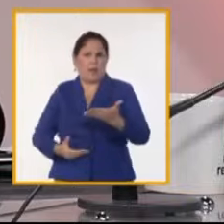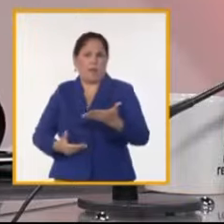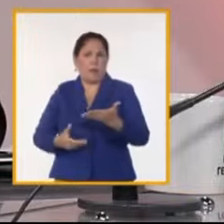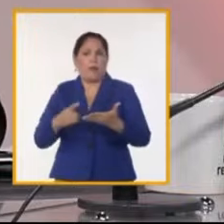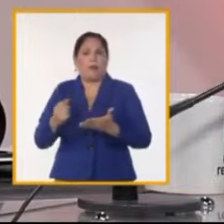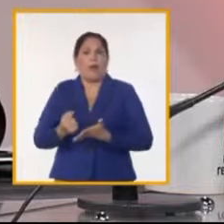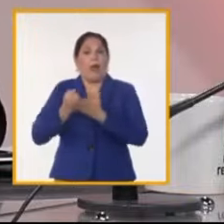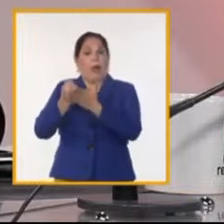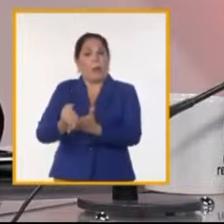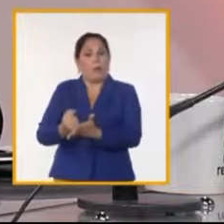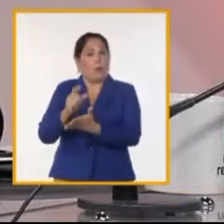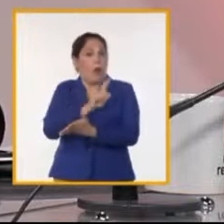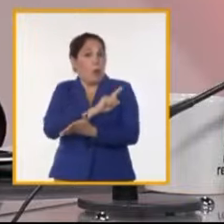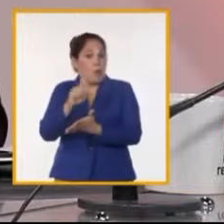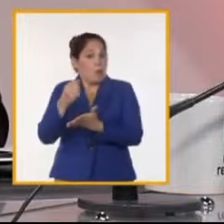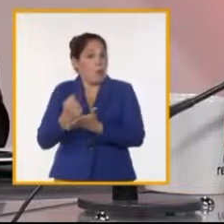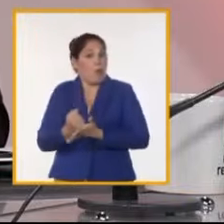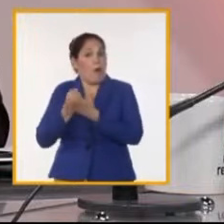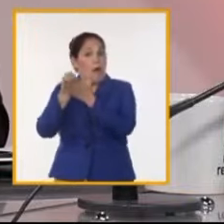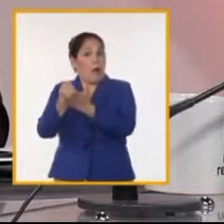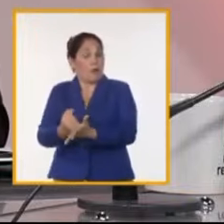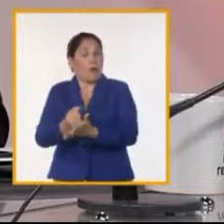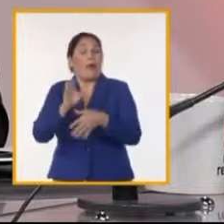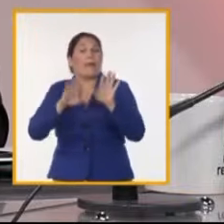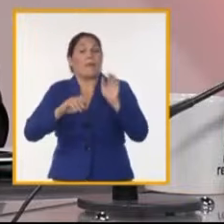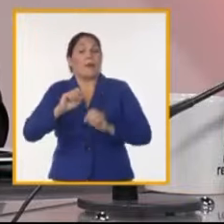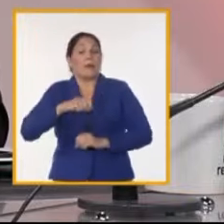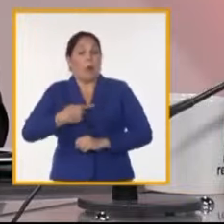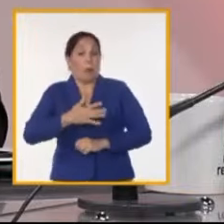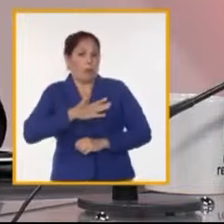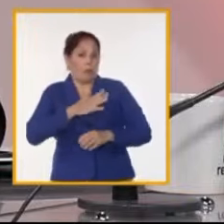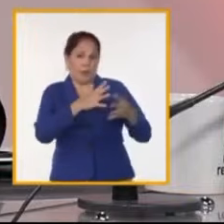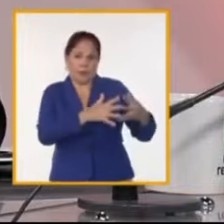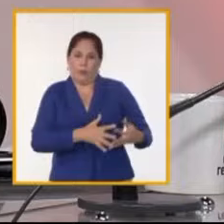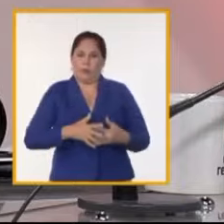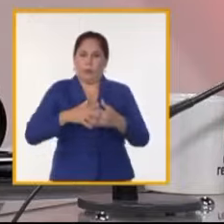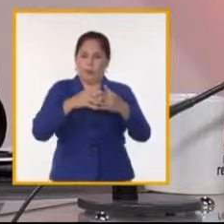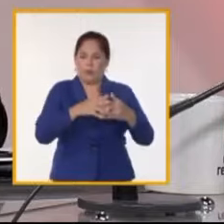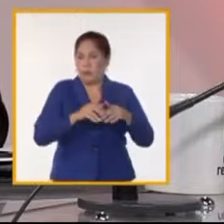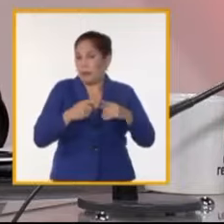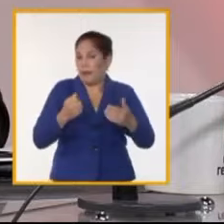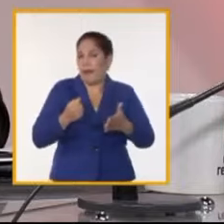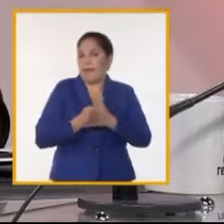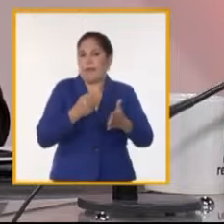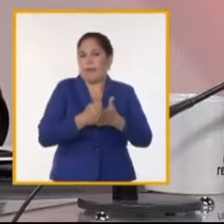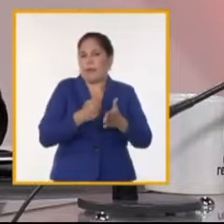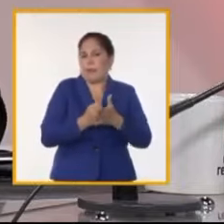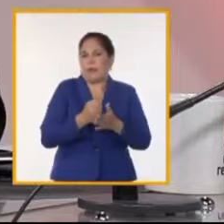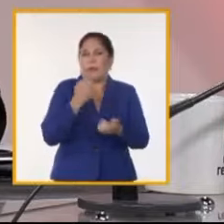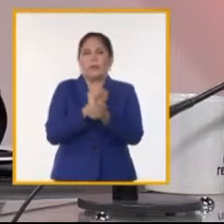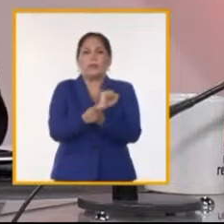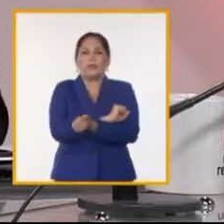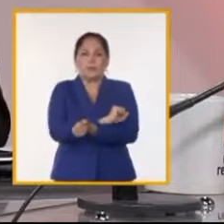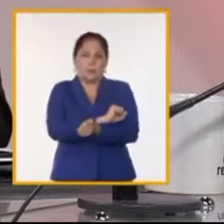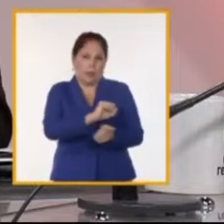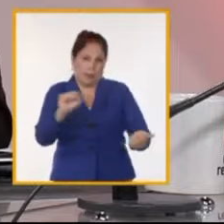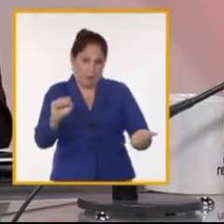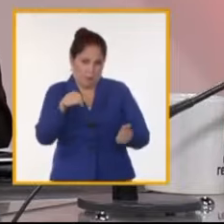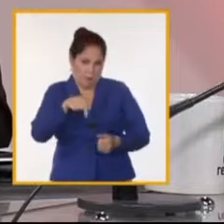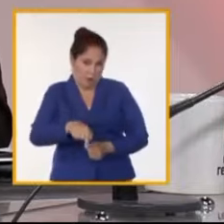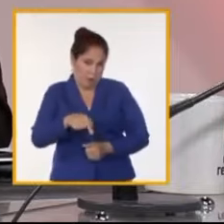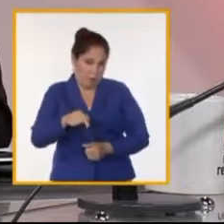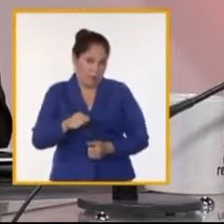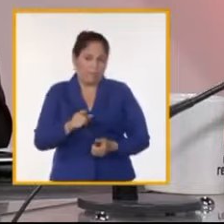colaboran o no según la opinión del gobierno de los Estados Unidos en el enfrentamiento al terrorismo Les propongo ver